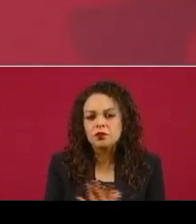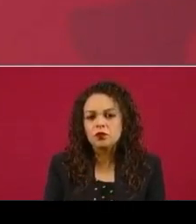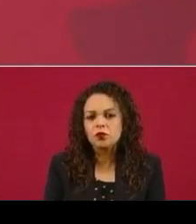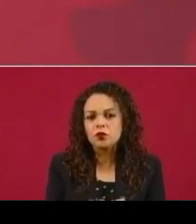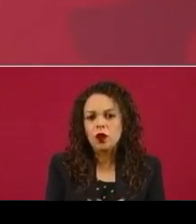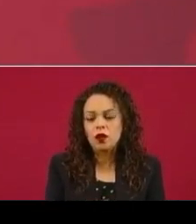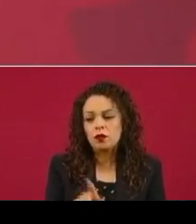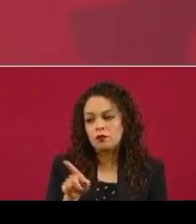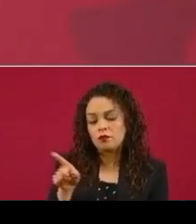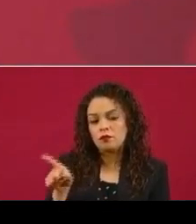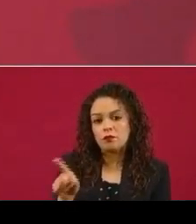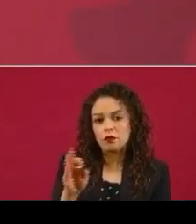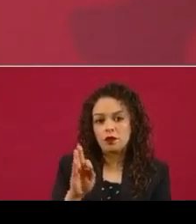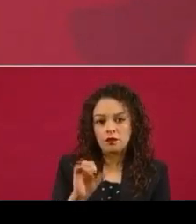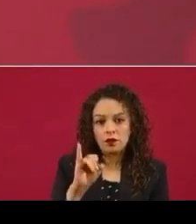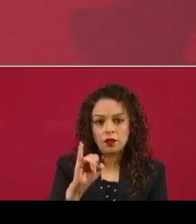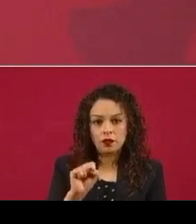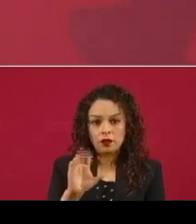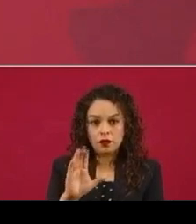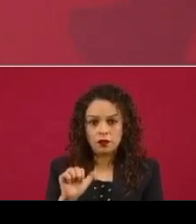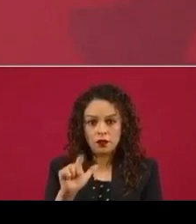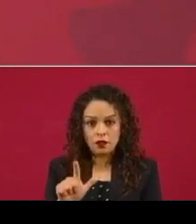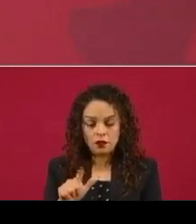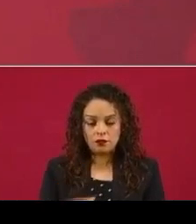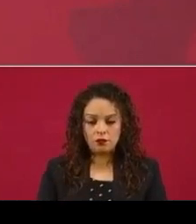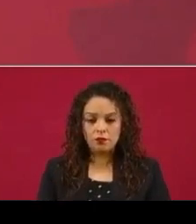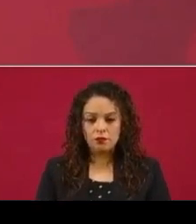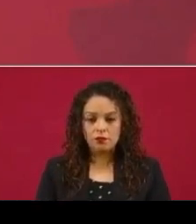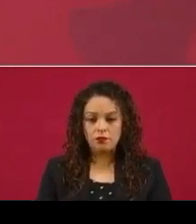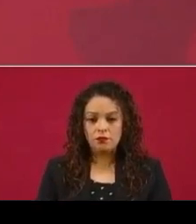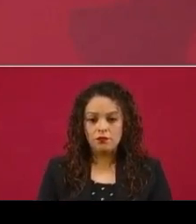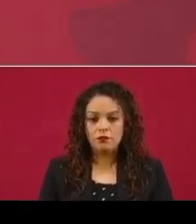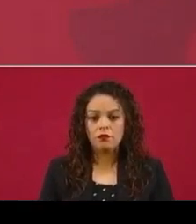al fiscal, a la fiscalía,